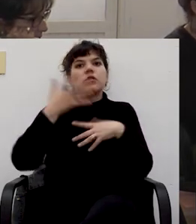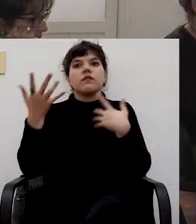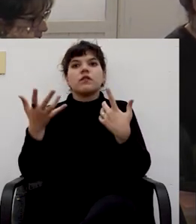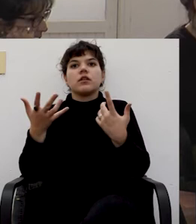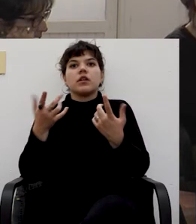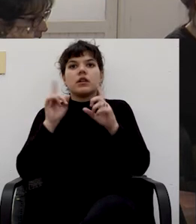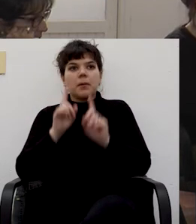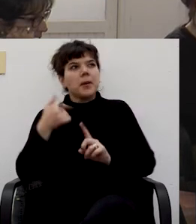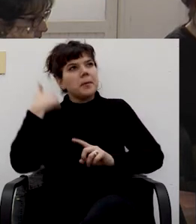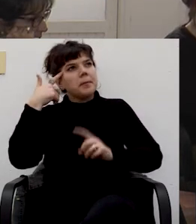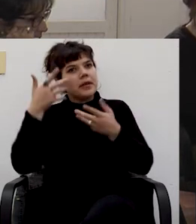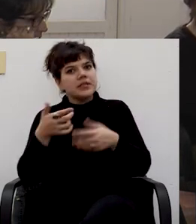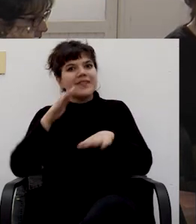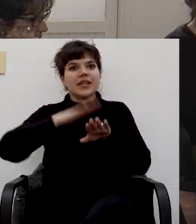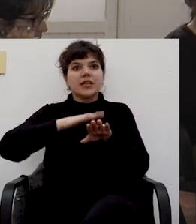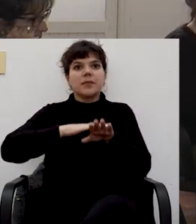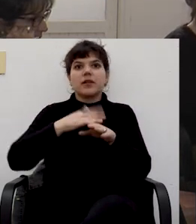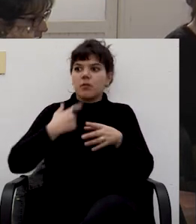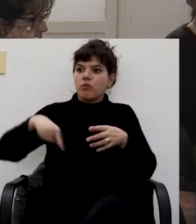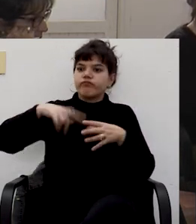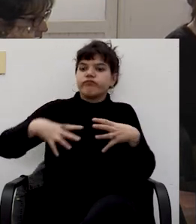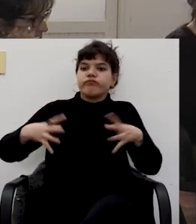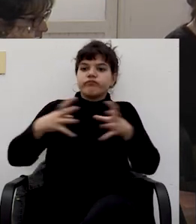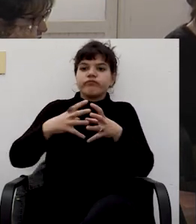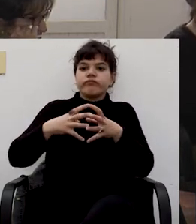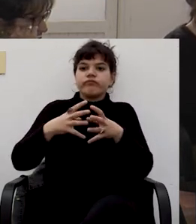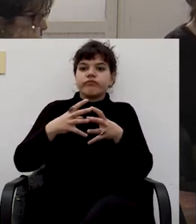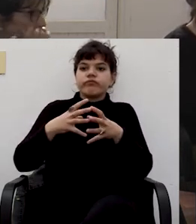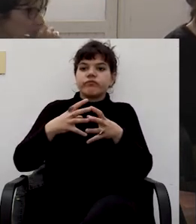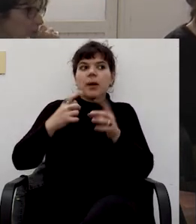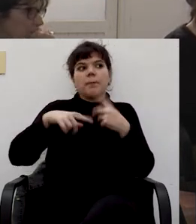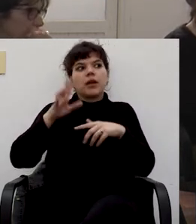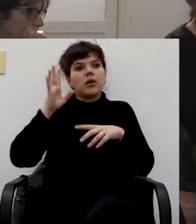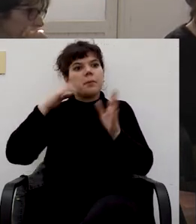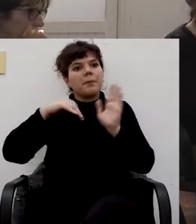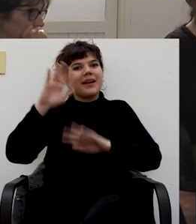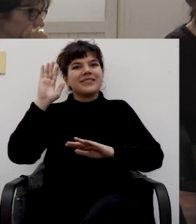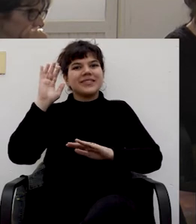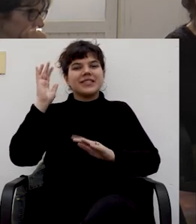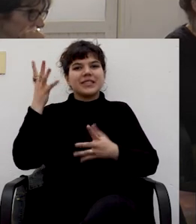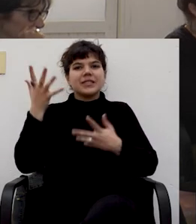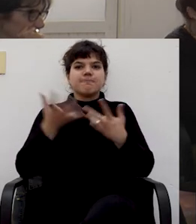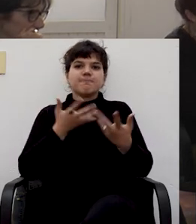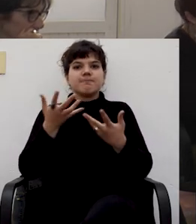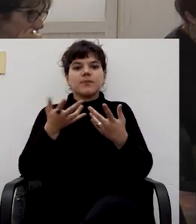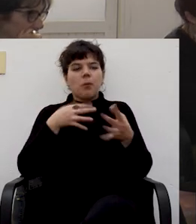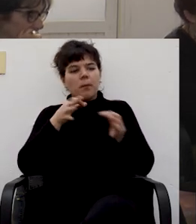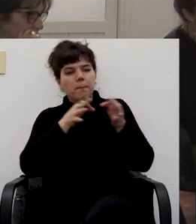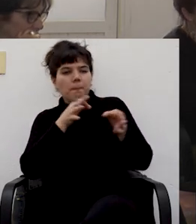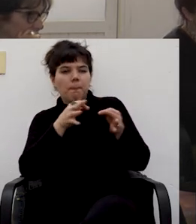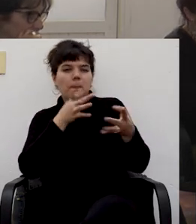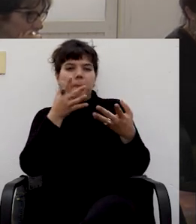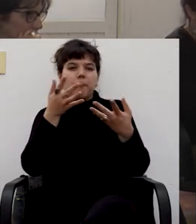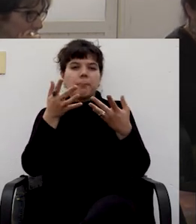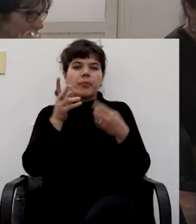y poder pensar en esta responsabilidad colectiva, pero de una manera como bien estratégica y